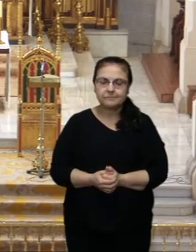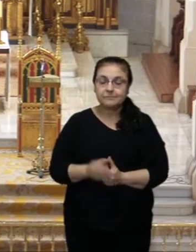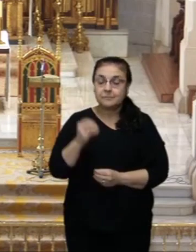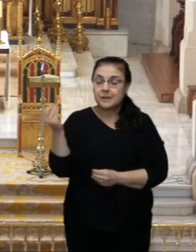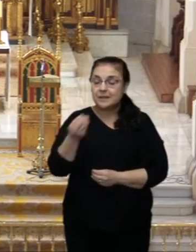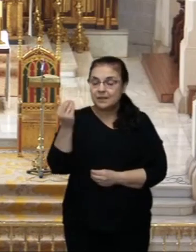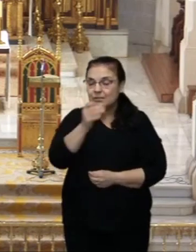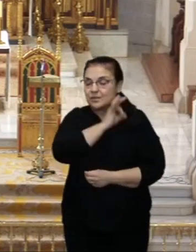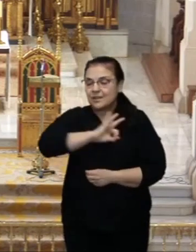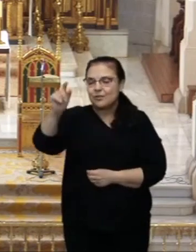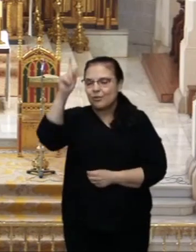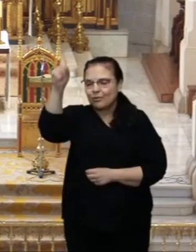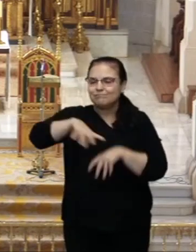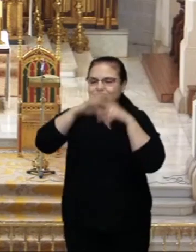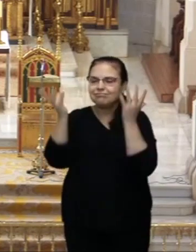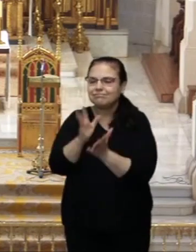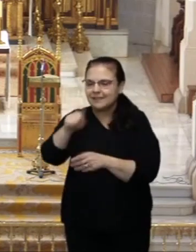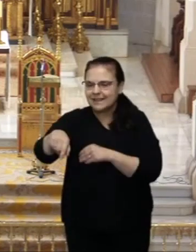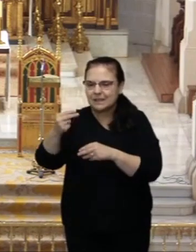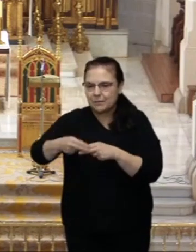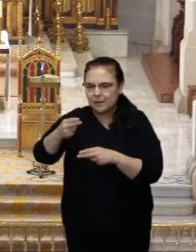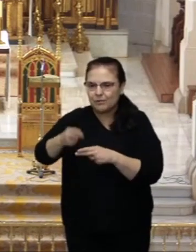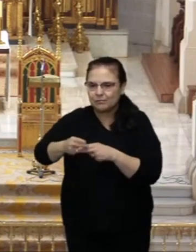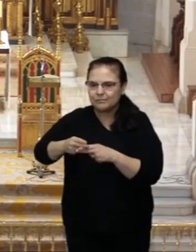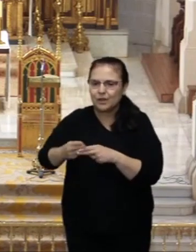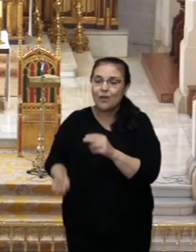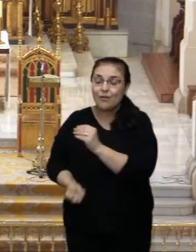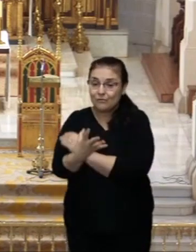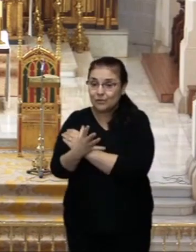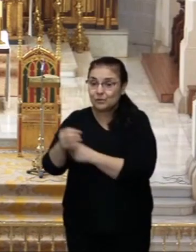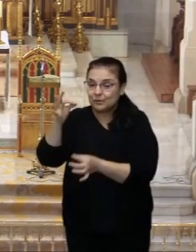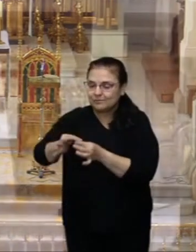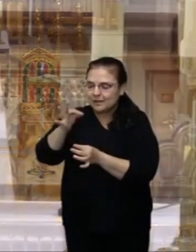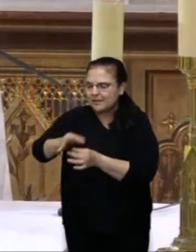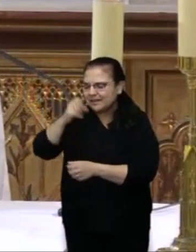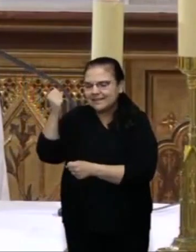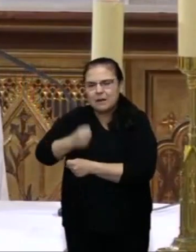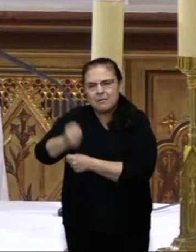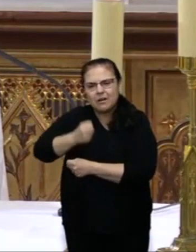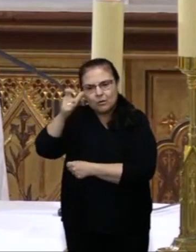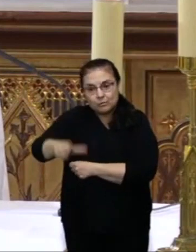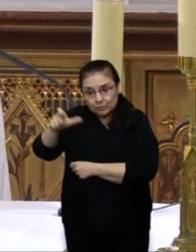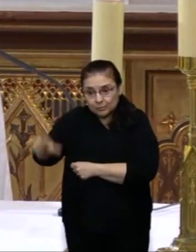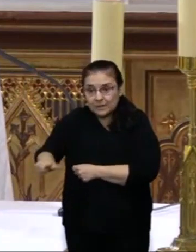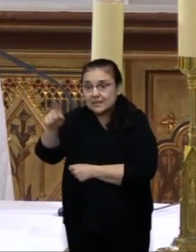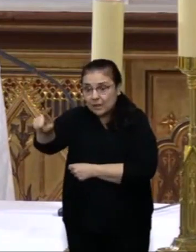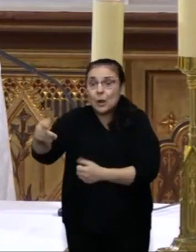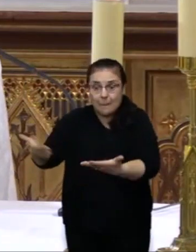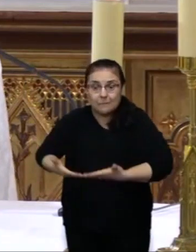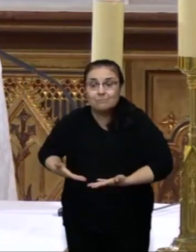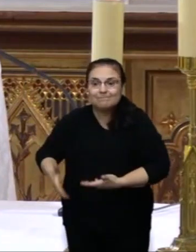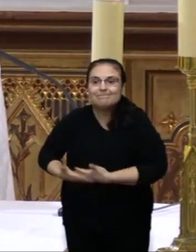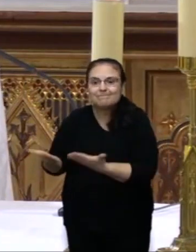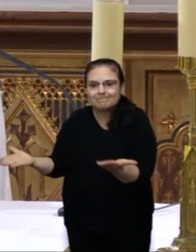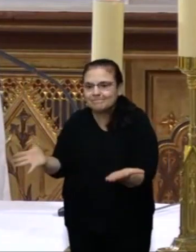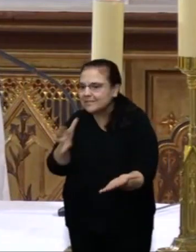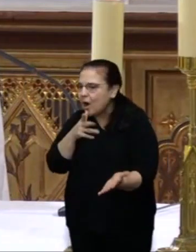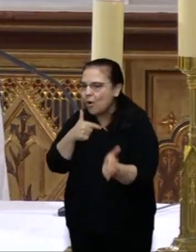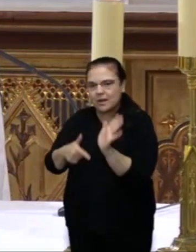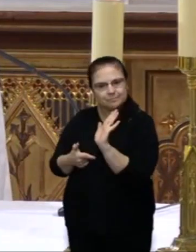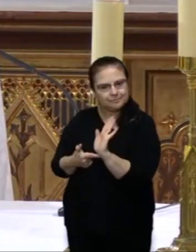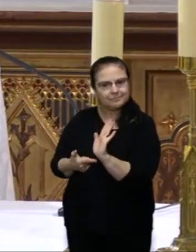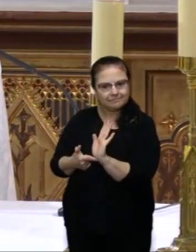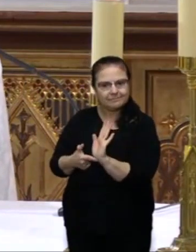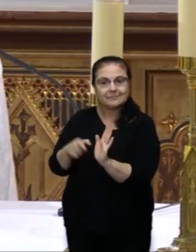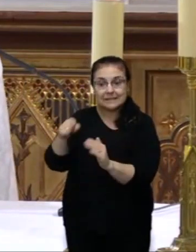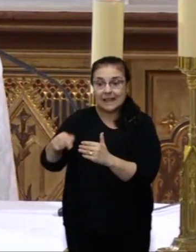Bendito seas, Señor Dios del universo, por este vino, fruto de la vid y del trabajo del hombre, que recibimos de tu generosidad y ahora